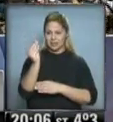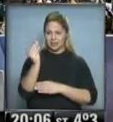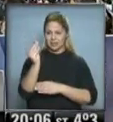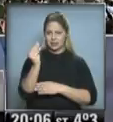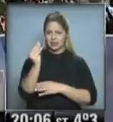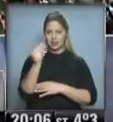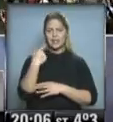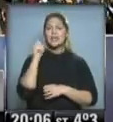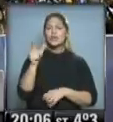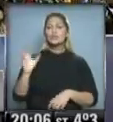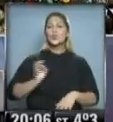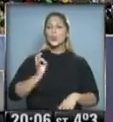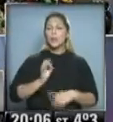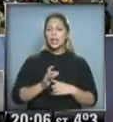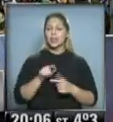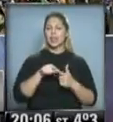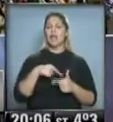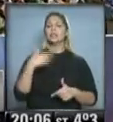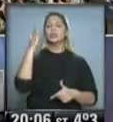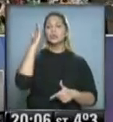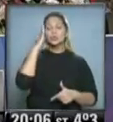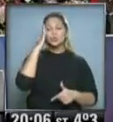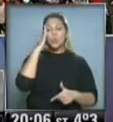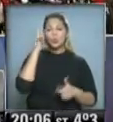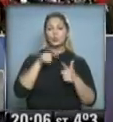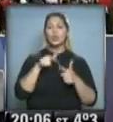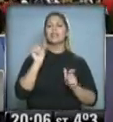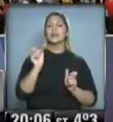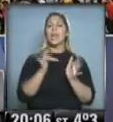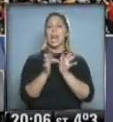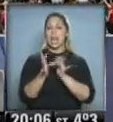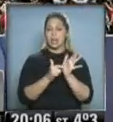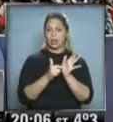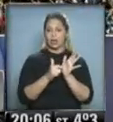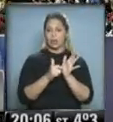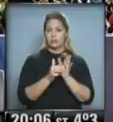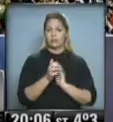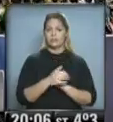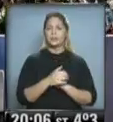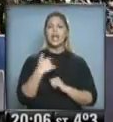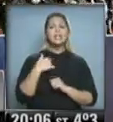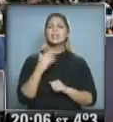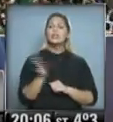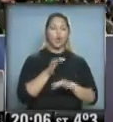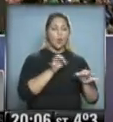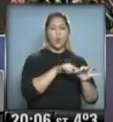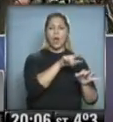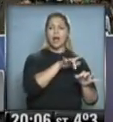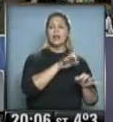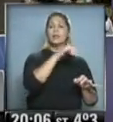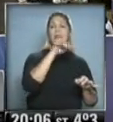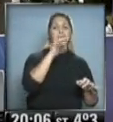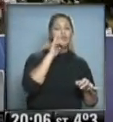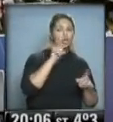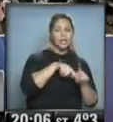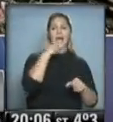compleja riqueza humana, cultural y religiosa. Desde Amazonia hasta los Pampas, dos